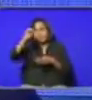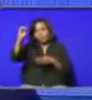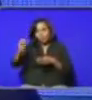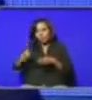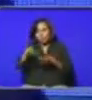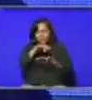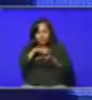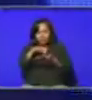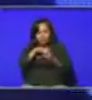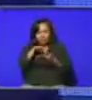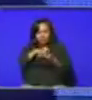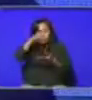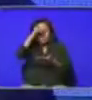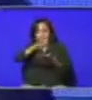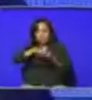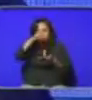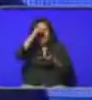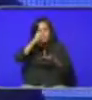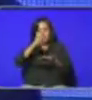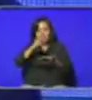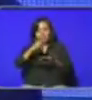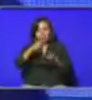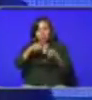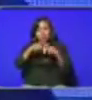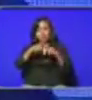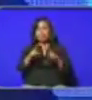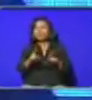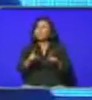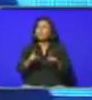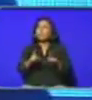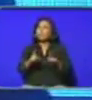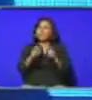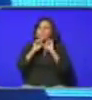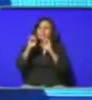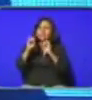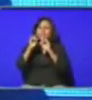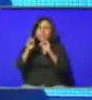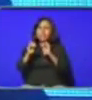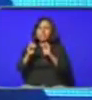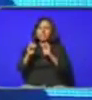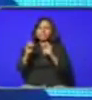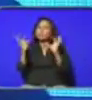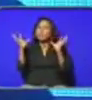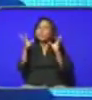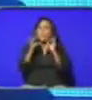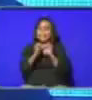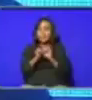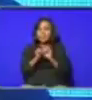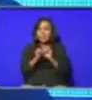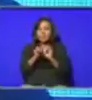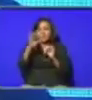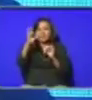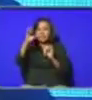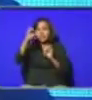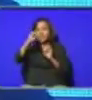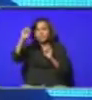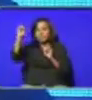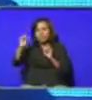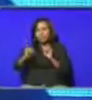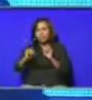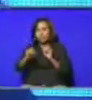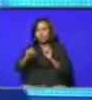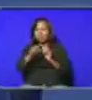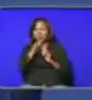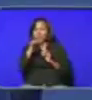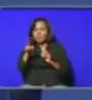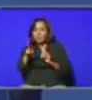formación de fundamento, pero la gran concentración de la formación va a estar dentro del 70%, que es el saber hacer en